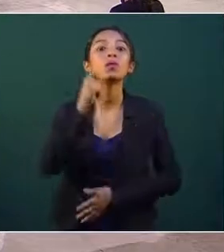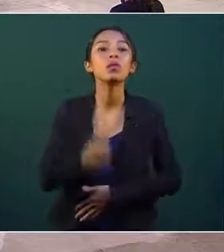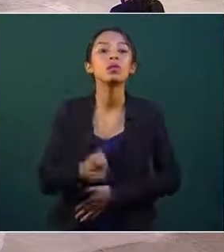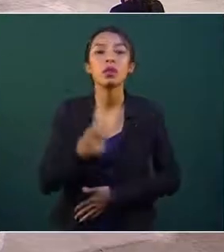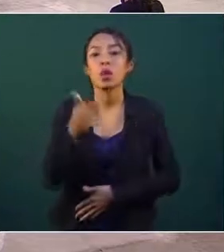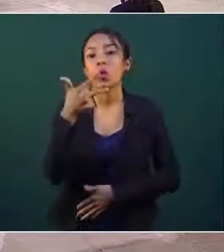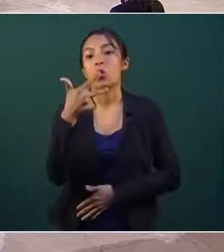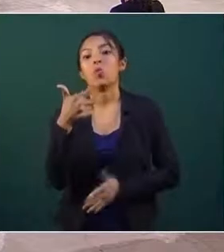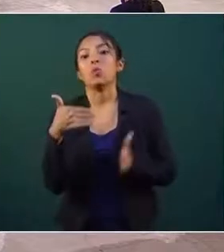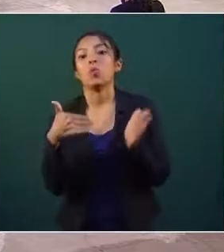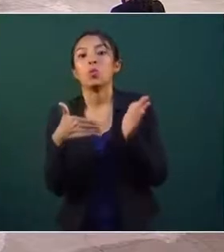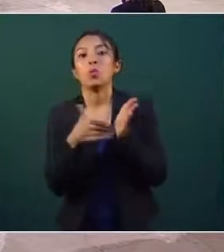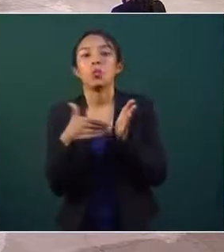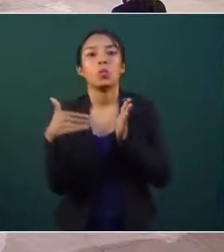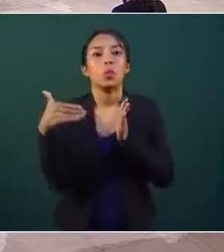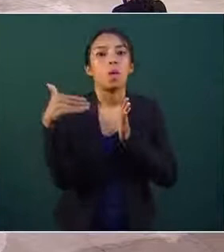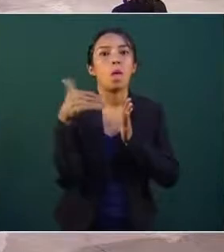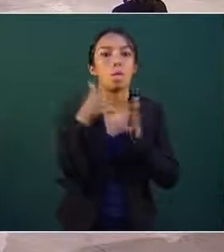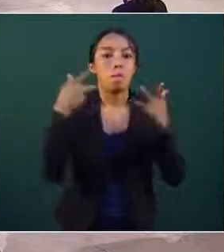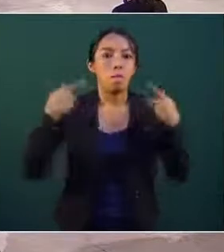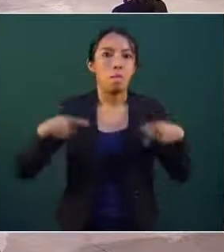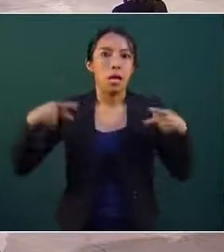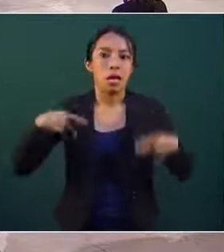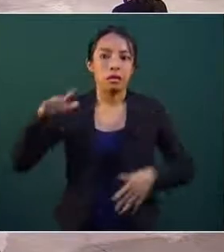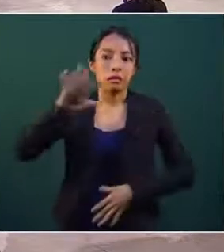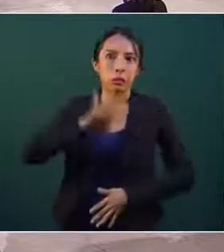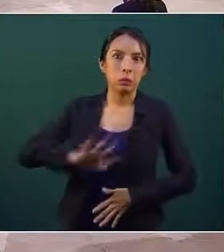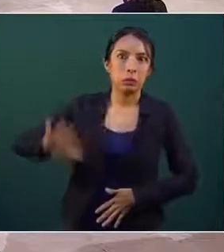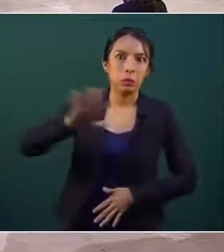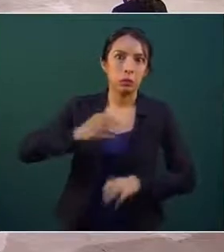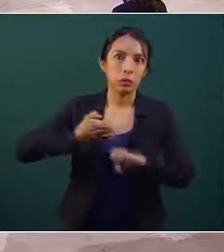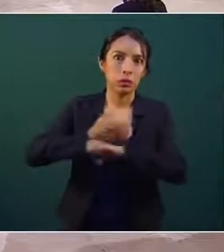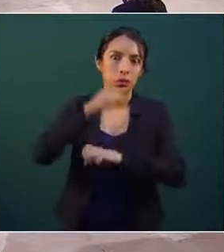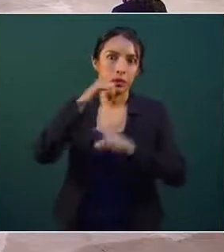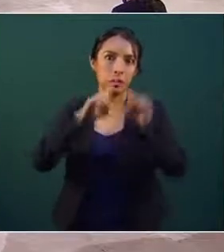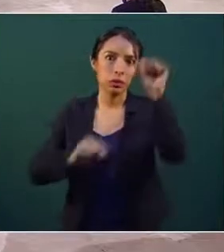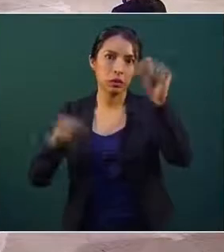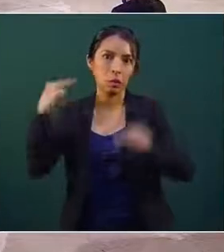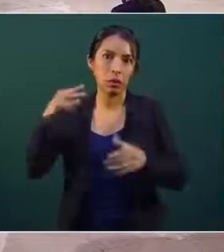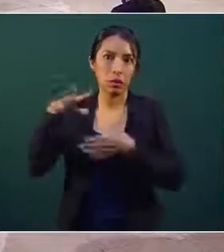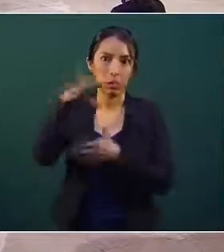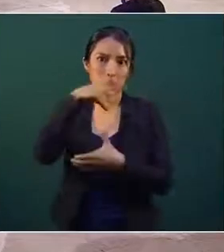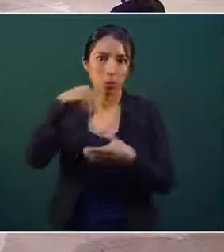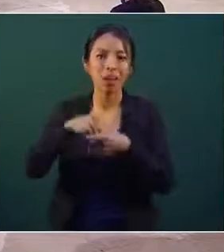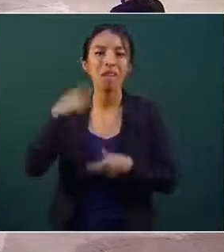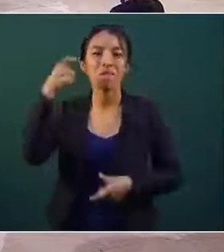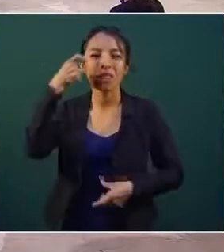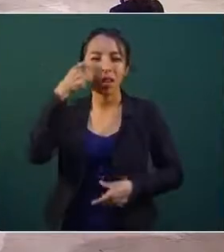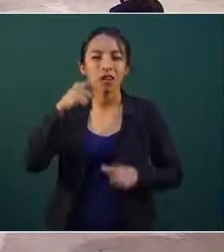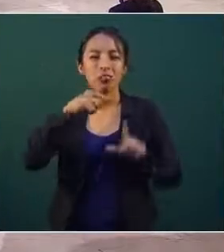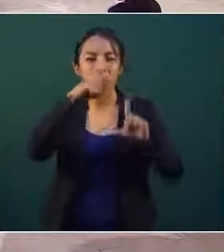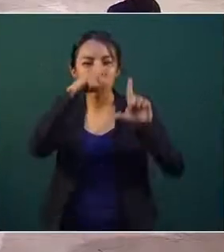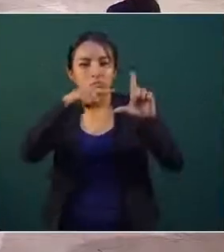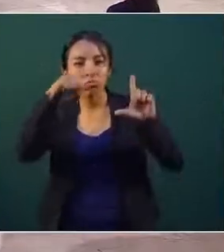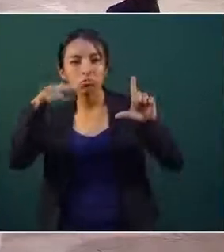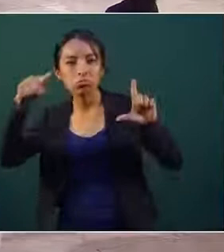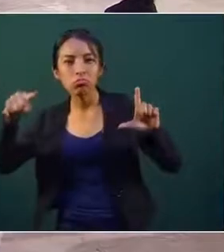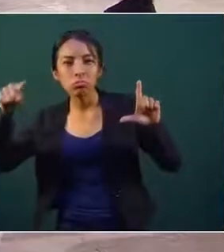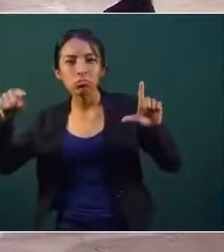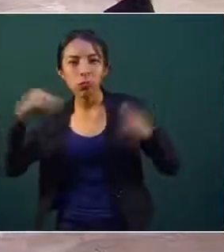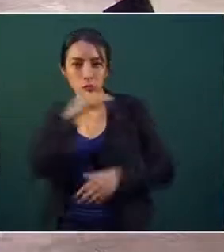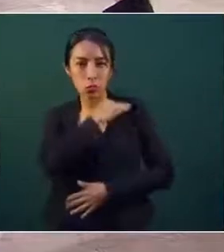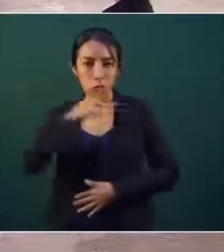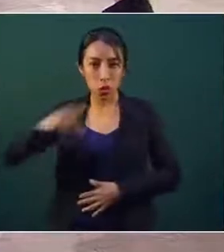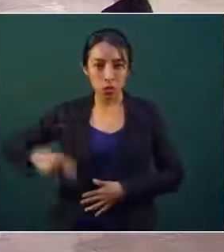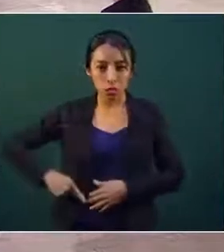8 millones de personas en el estado. Aquí lo que podemos ver en la gráfica son los municipios